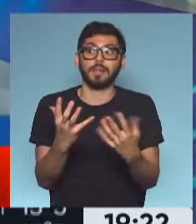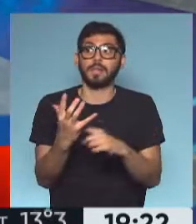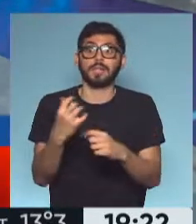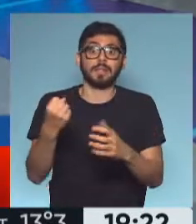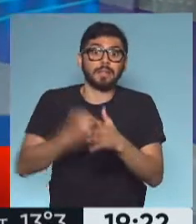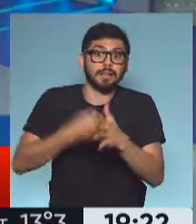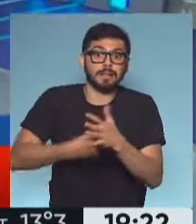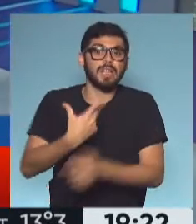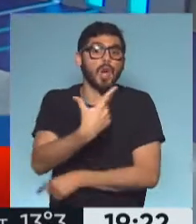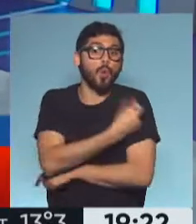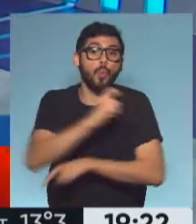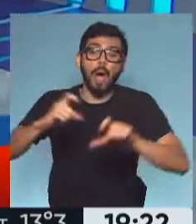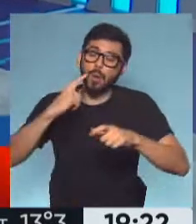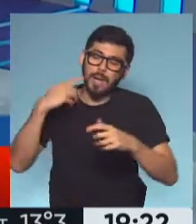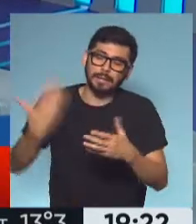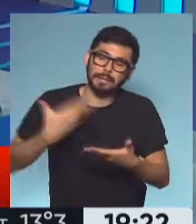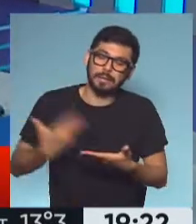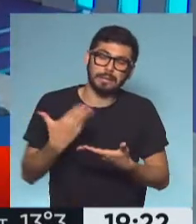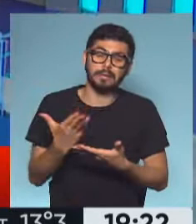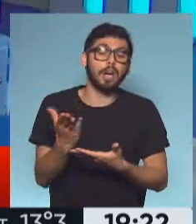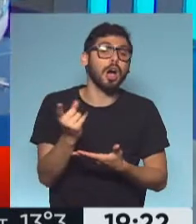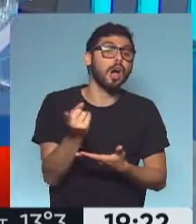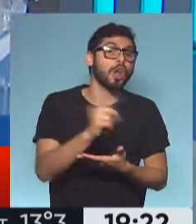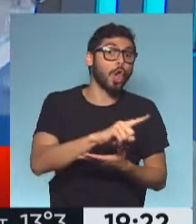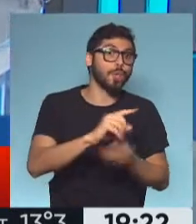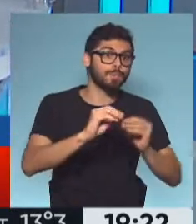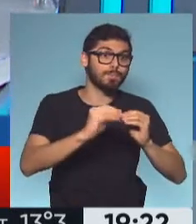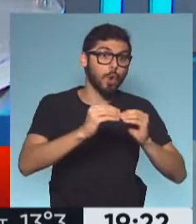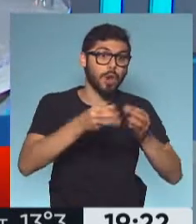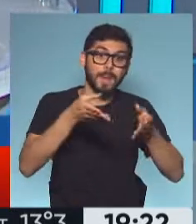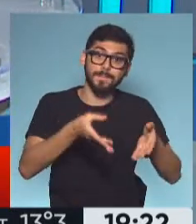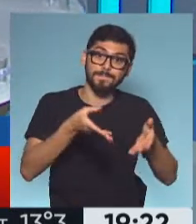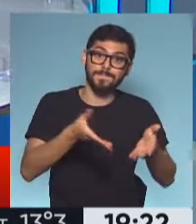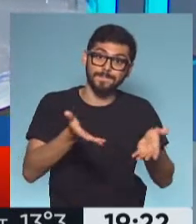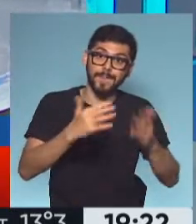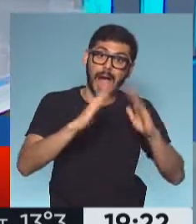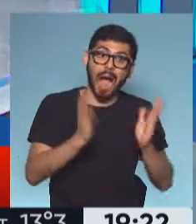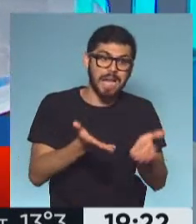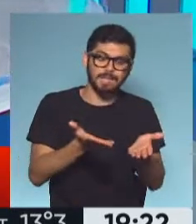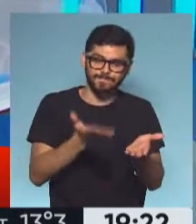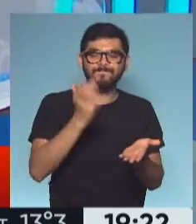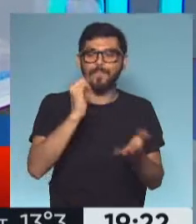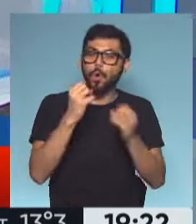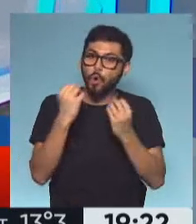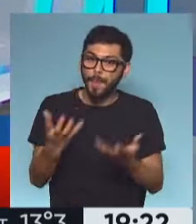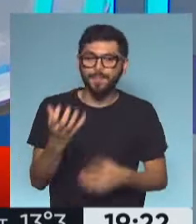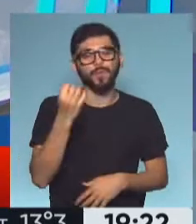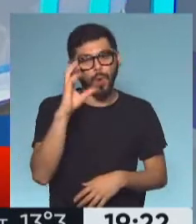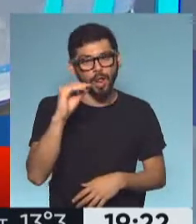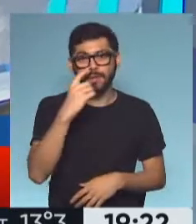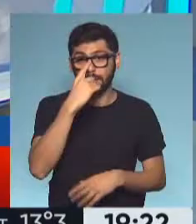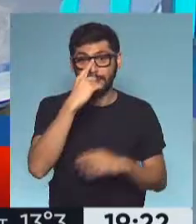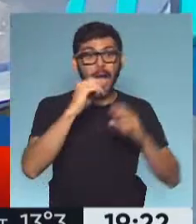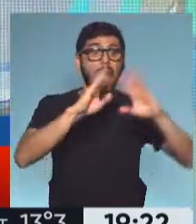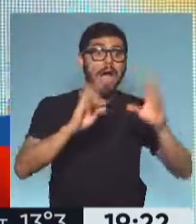vacunar más y más rápido, el otro es el doméstico. Nazarena, sí. ¿Cómo estás? Buenas noches. ¿Cómo estás, Ari? ¿Cómo estás? En ese problema